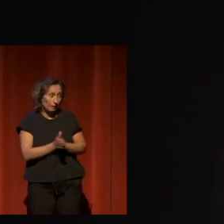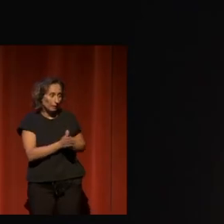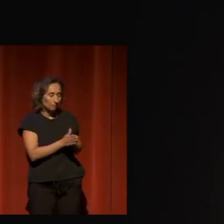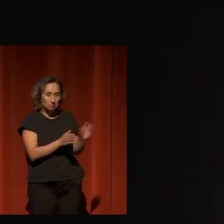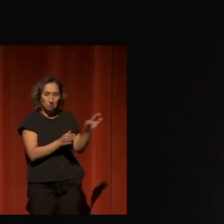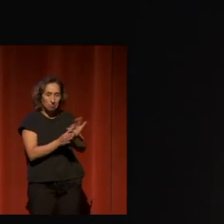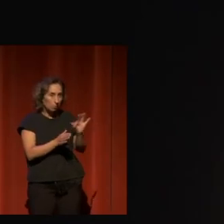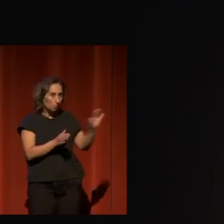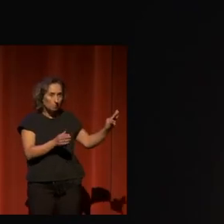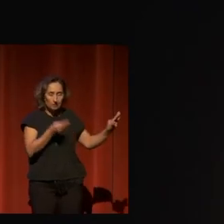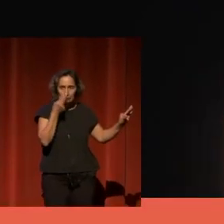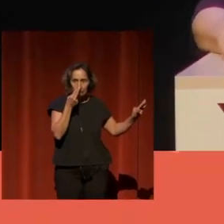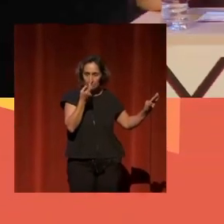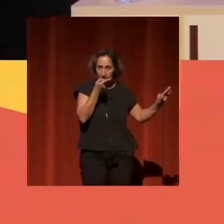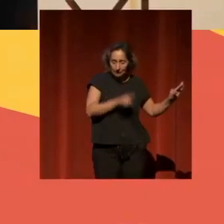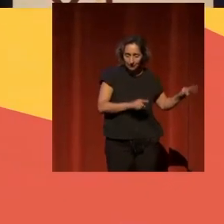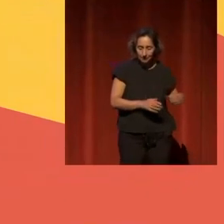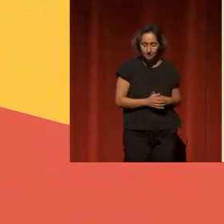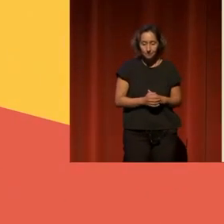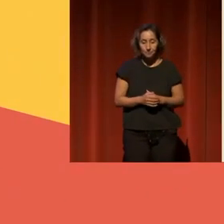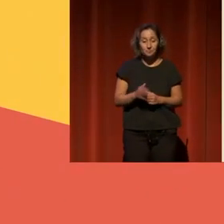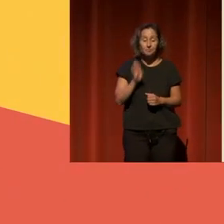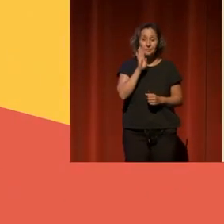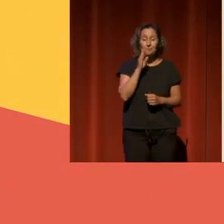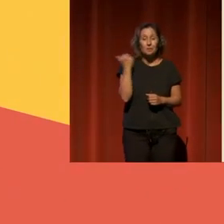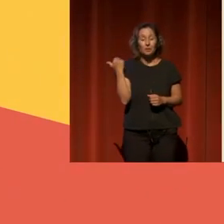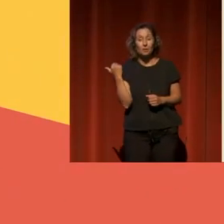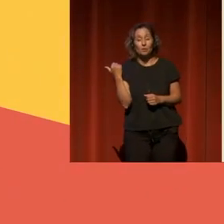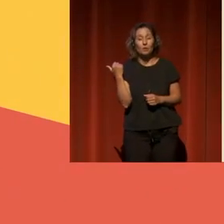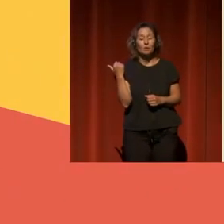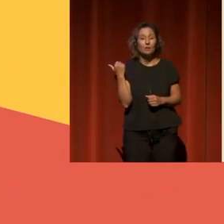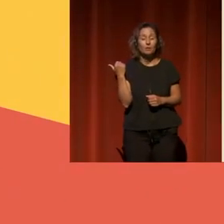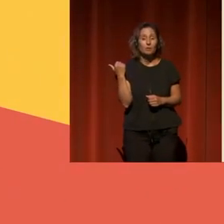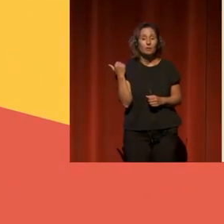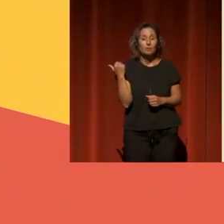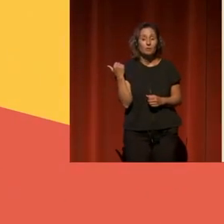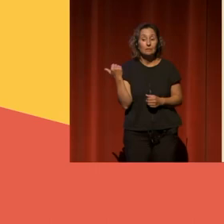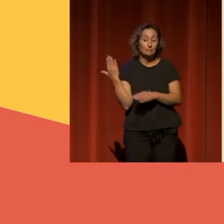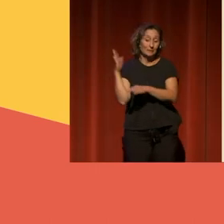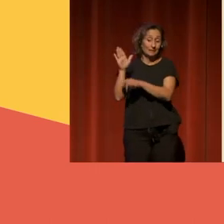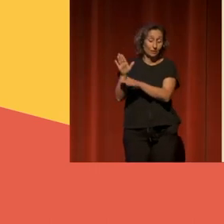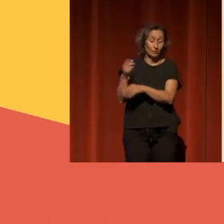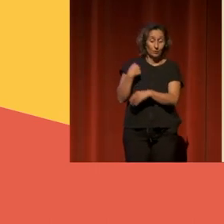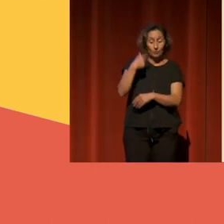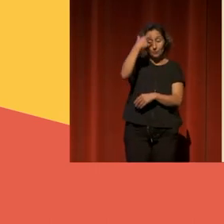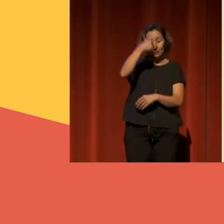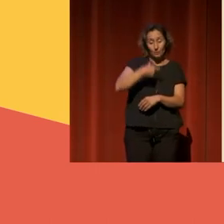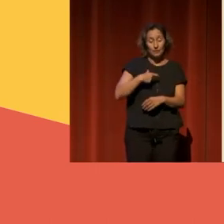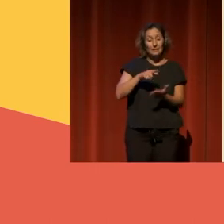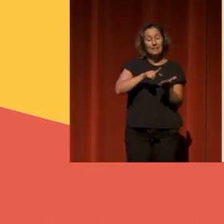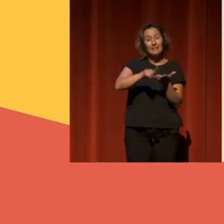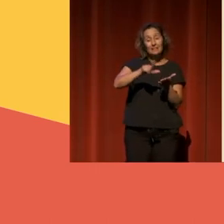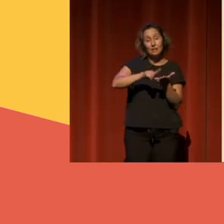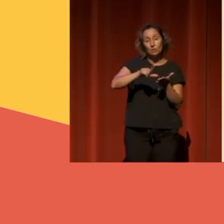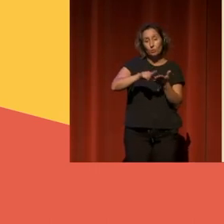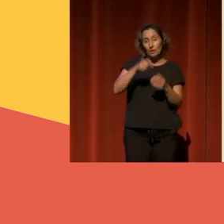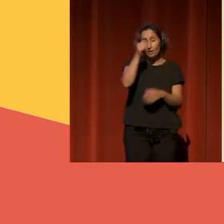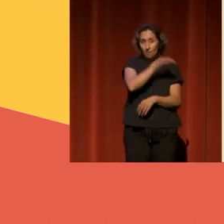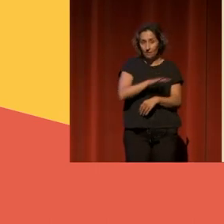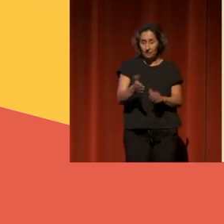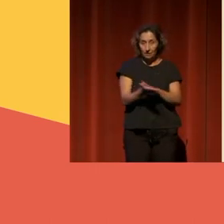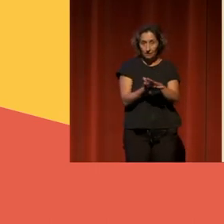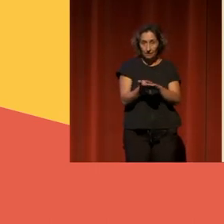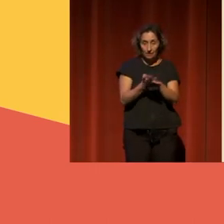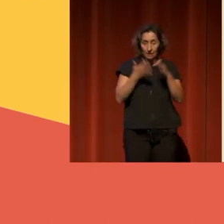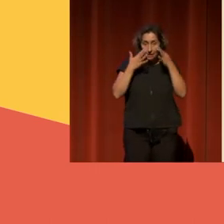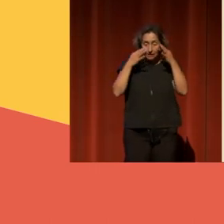tan interesantes. Bueno, yo voy a hablar, como bien ha dicho en mi presentación, de literatura infantil y realidad